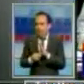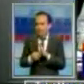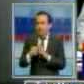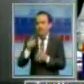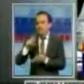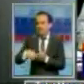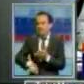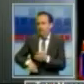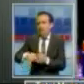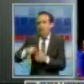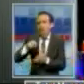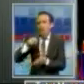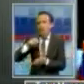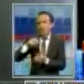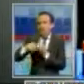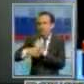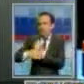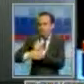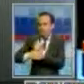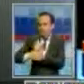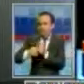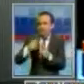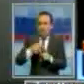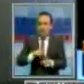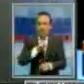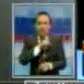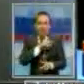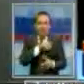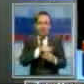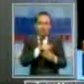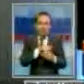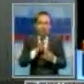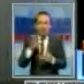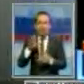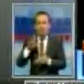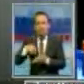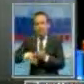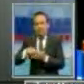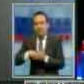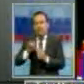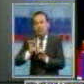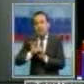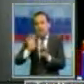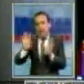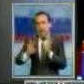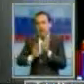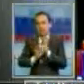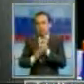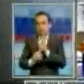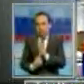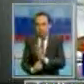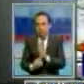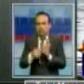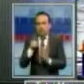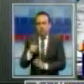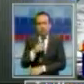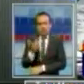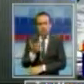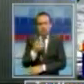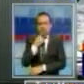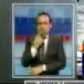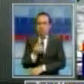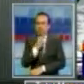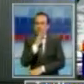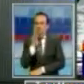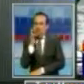firma. Pero sacó más votos que la firma, por lo menos. Esas cosas las va a aclarar relativamente rápido. No lo veo muy entusiasmado usted con el liderazgo de Franco